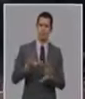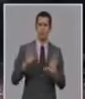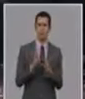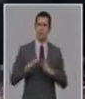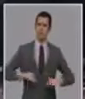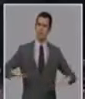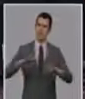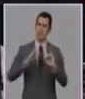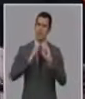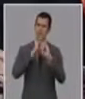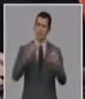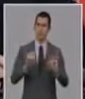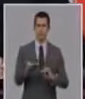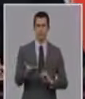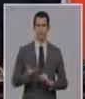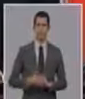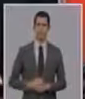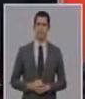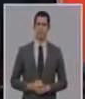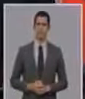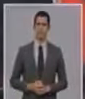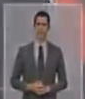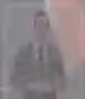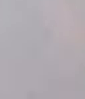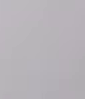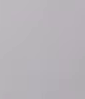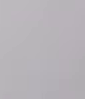Cuba Debate en Mesa Redonda.